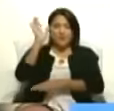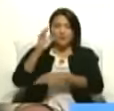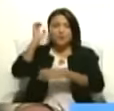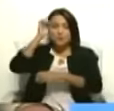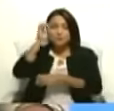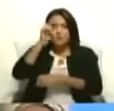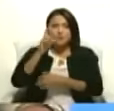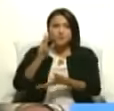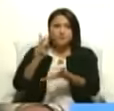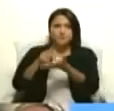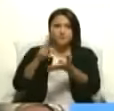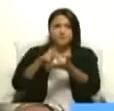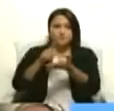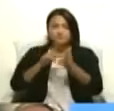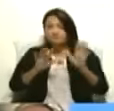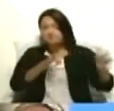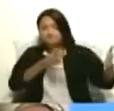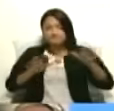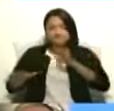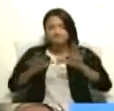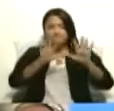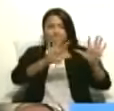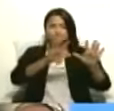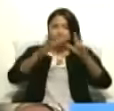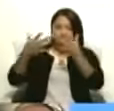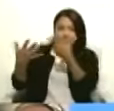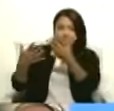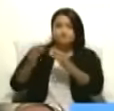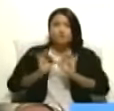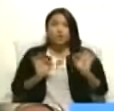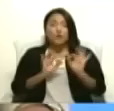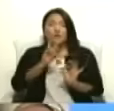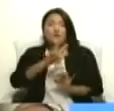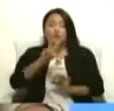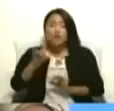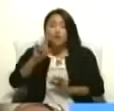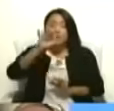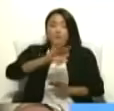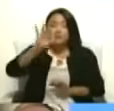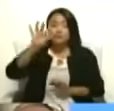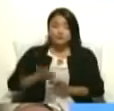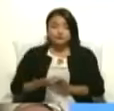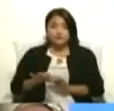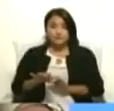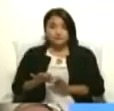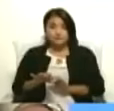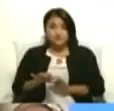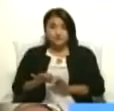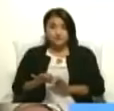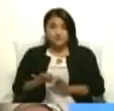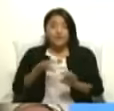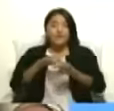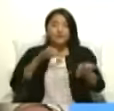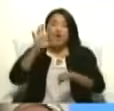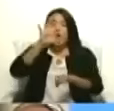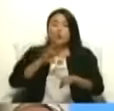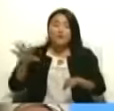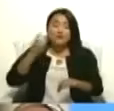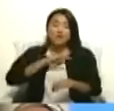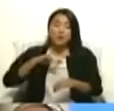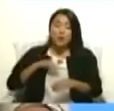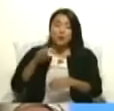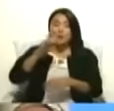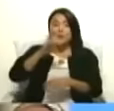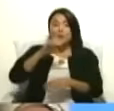participaciones and 18 19 21 por en la mayor parte de los países no podría